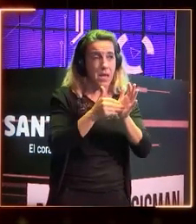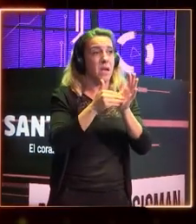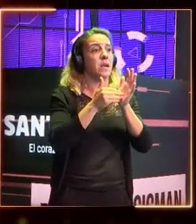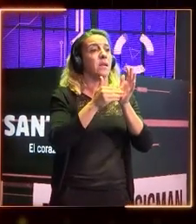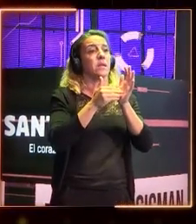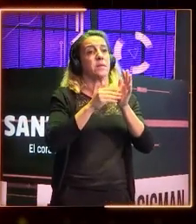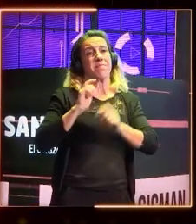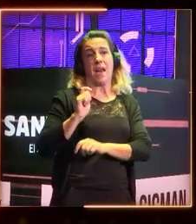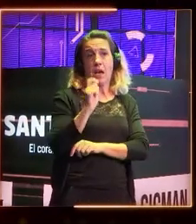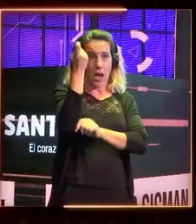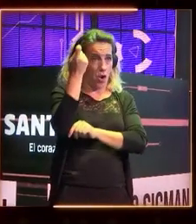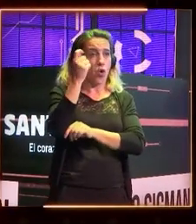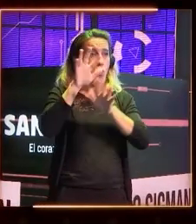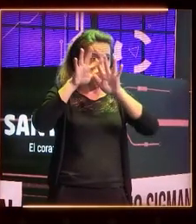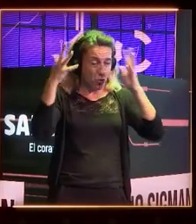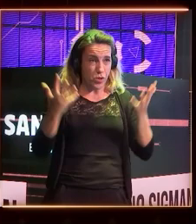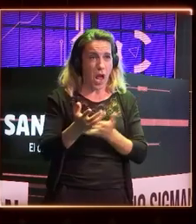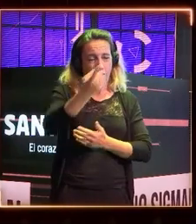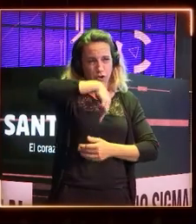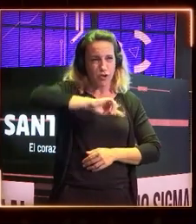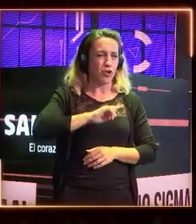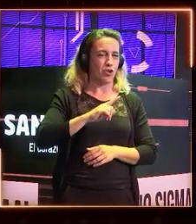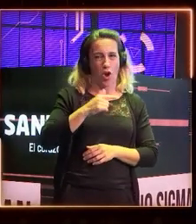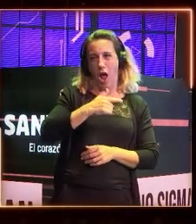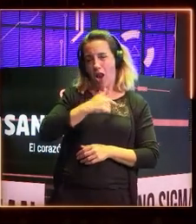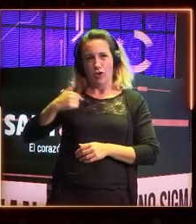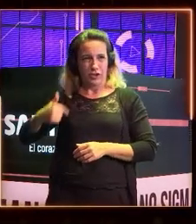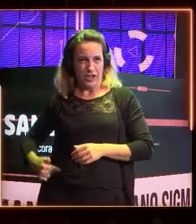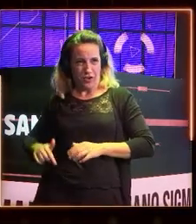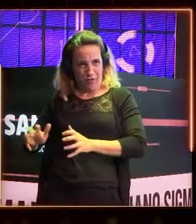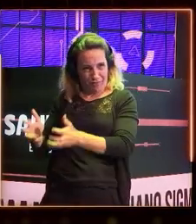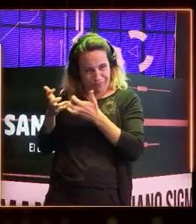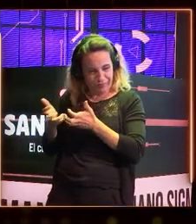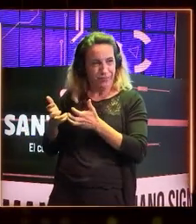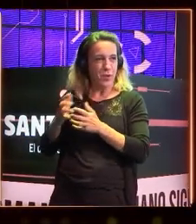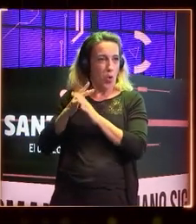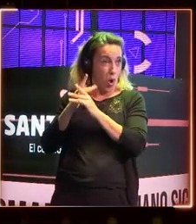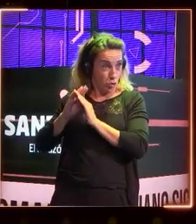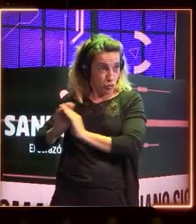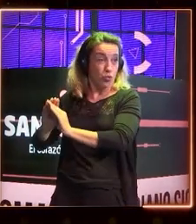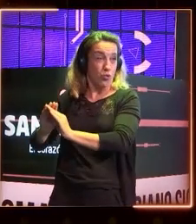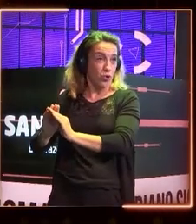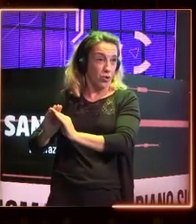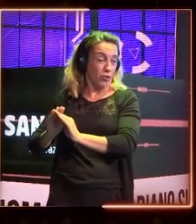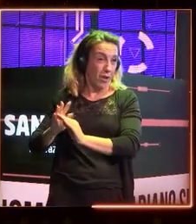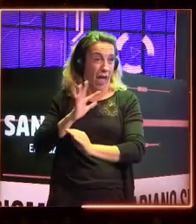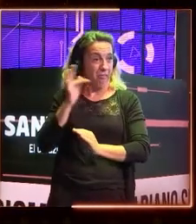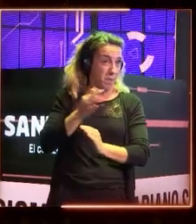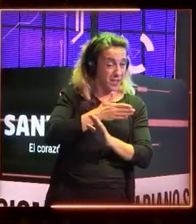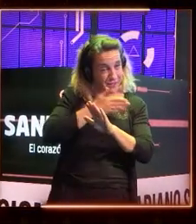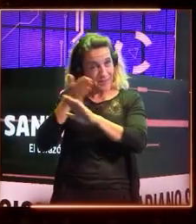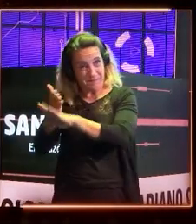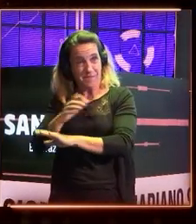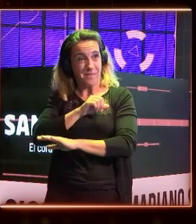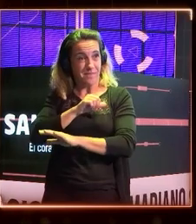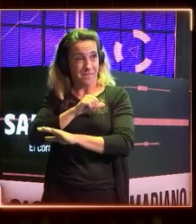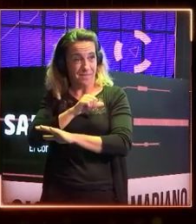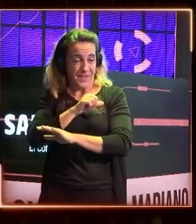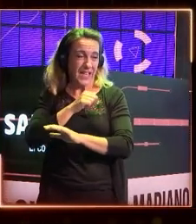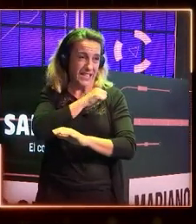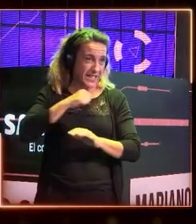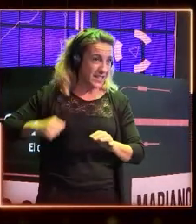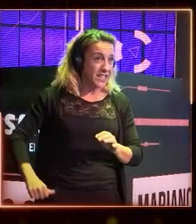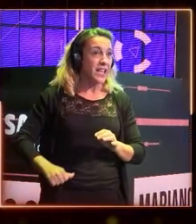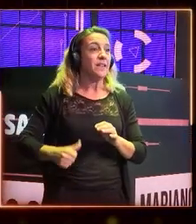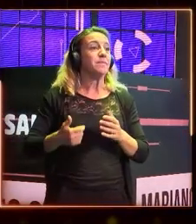China le ganamos a los chinos en su juego de locales encima o sea como para celebrar a lo grande y